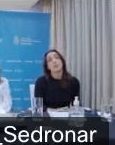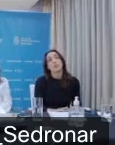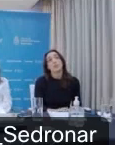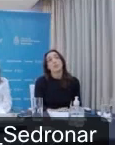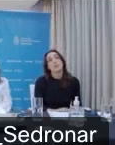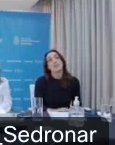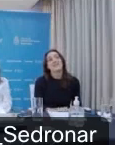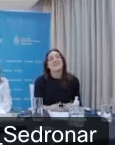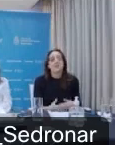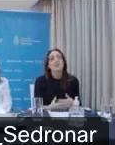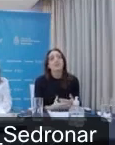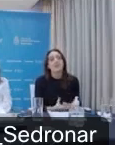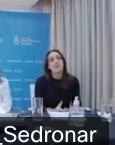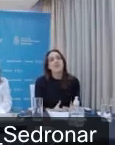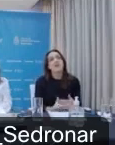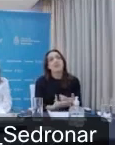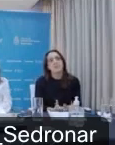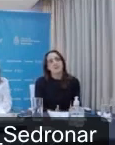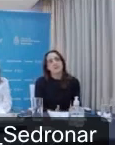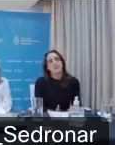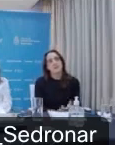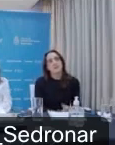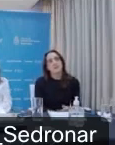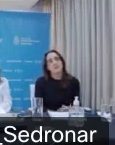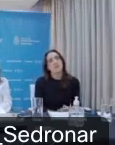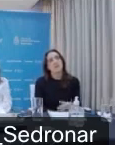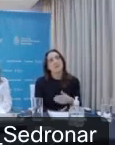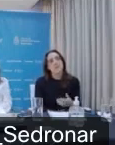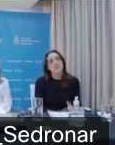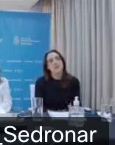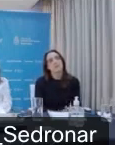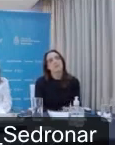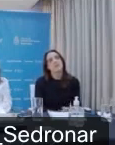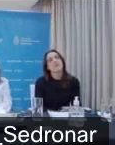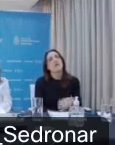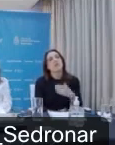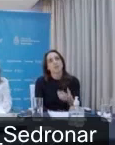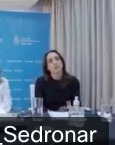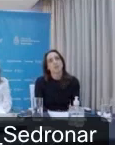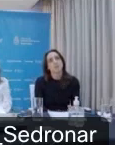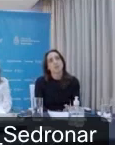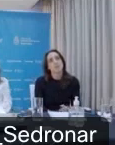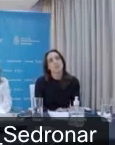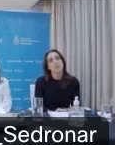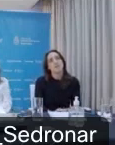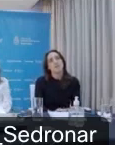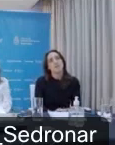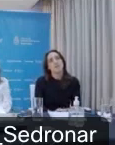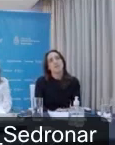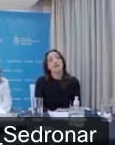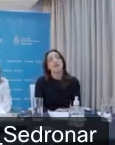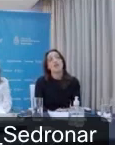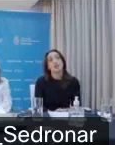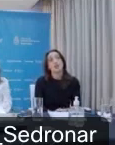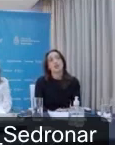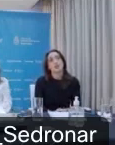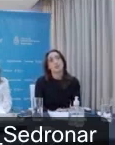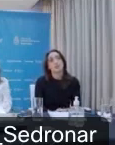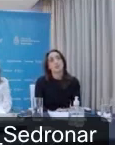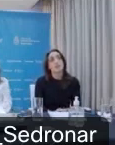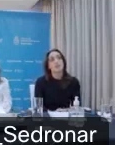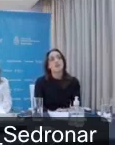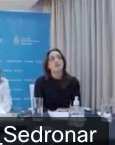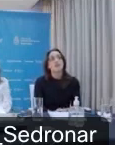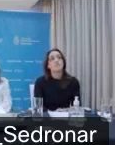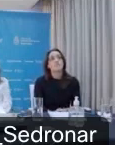adultos tenemos que estar ahí para acompañar, ¿no? Los deseos y los proyectos de vida que tengan los jóvenes,